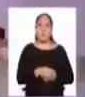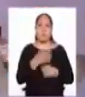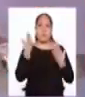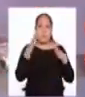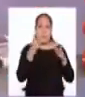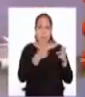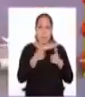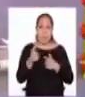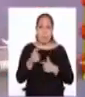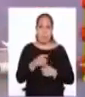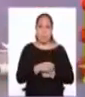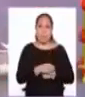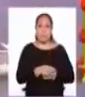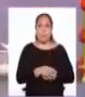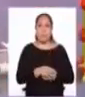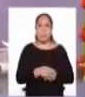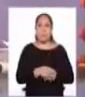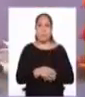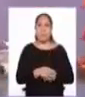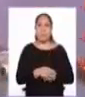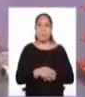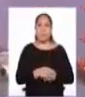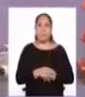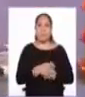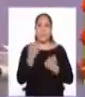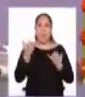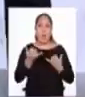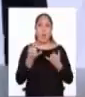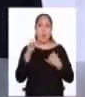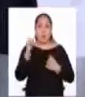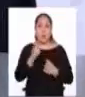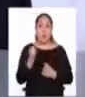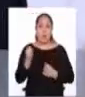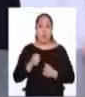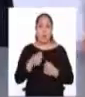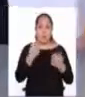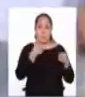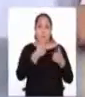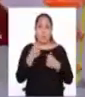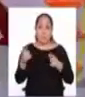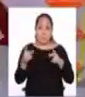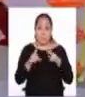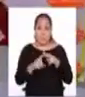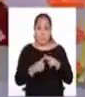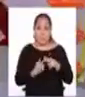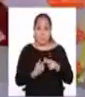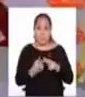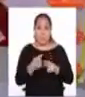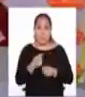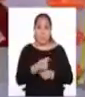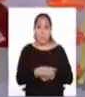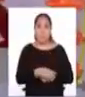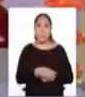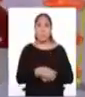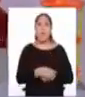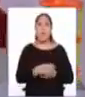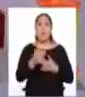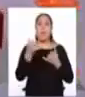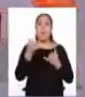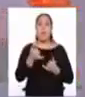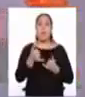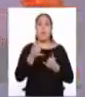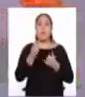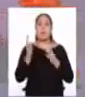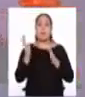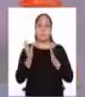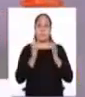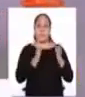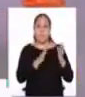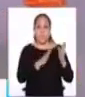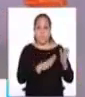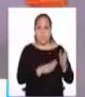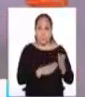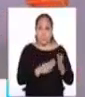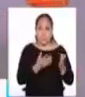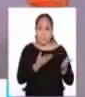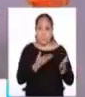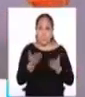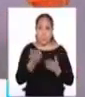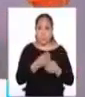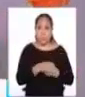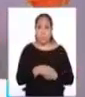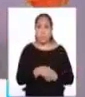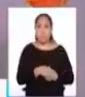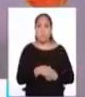Ya está. Ahora sí, estamos listos para comenzar. Y ahora voy a poner en su lugar las cosas que me dijiste que